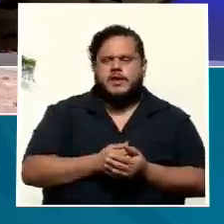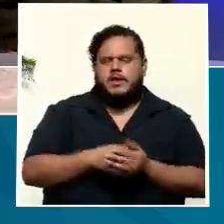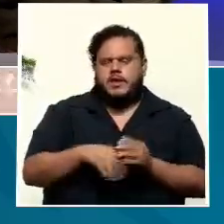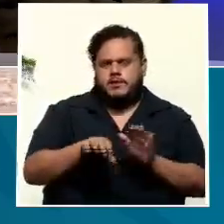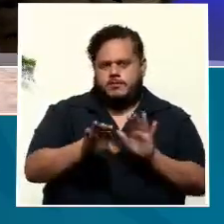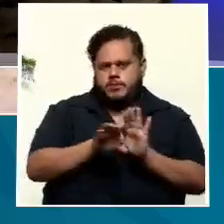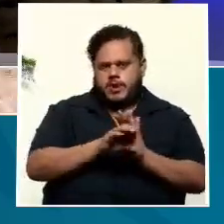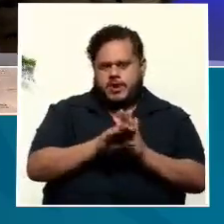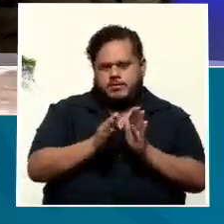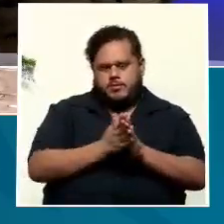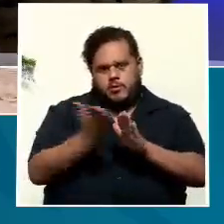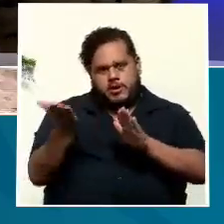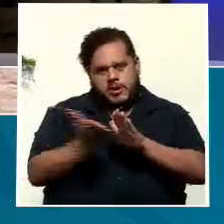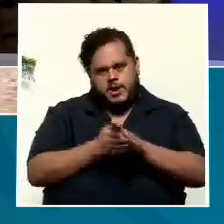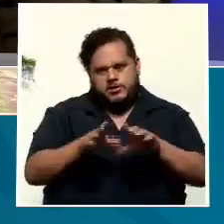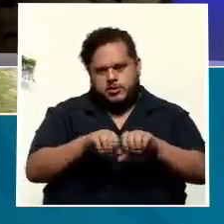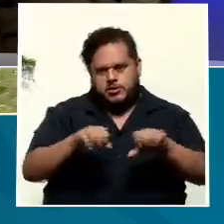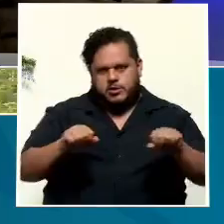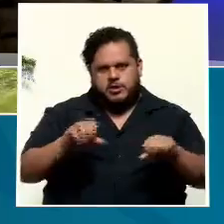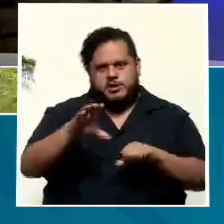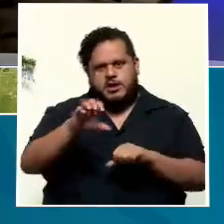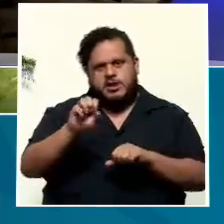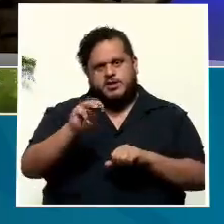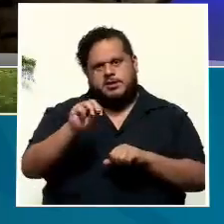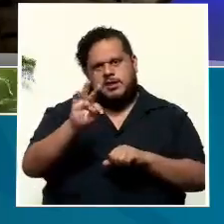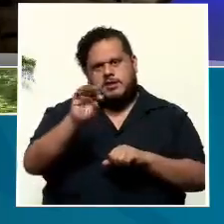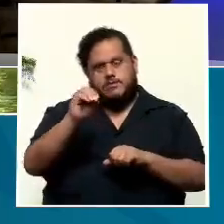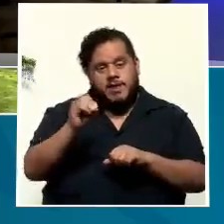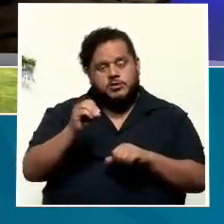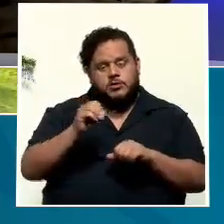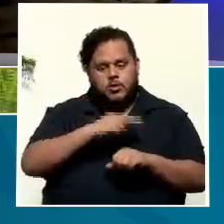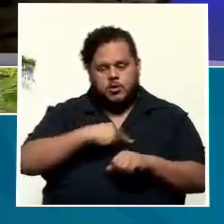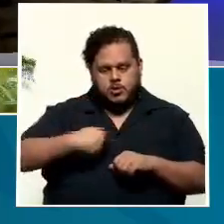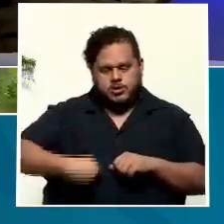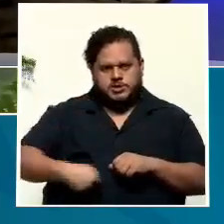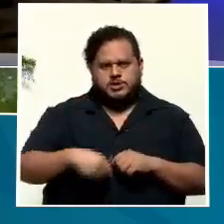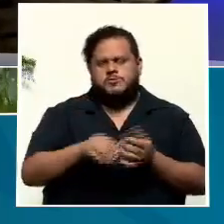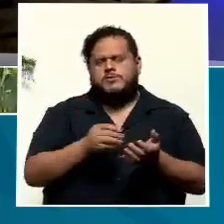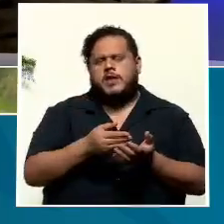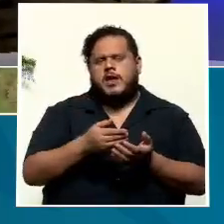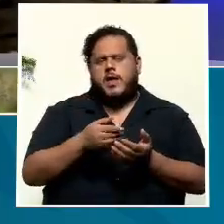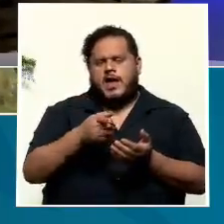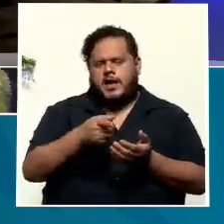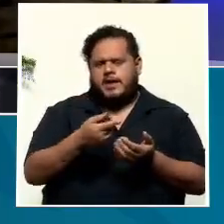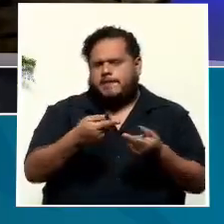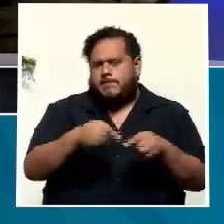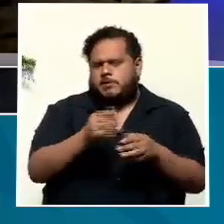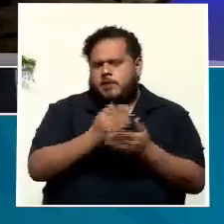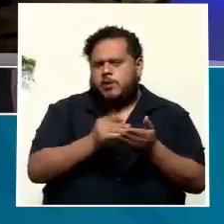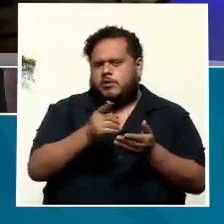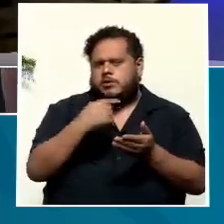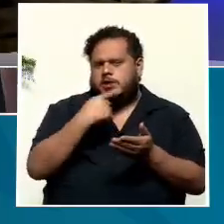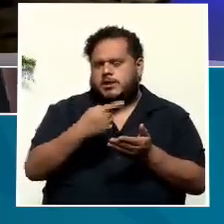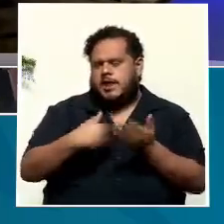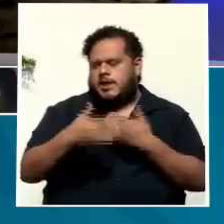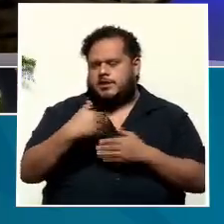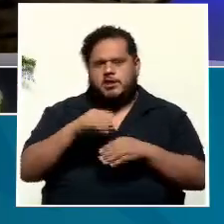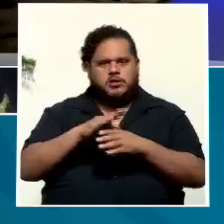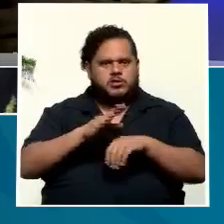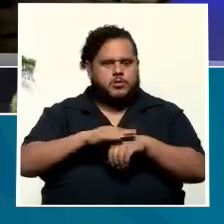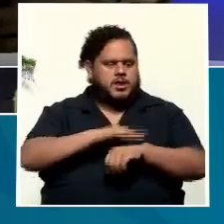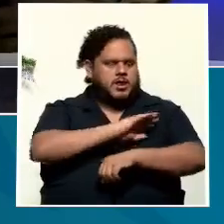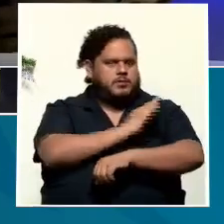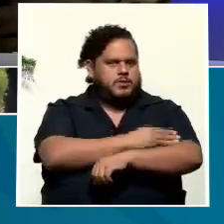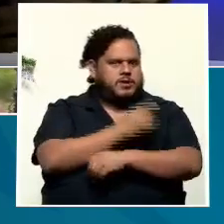chino, ahí se vio, por ejemplo, algo de lo que usted mencionaba antes en cuanto al poder de la Fiscalía